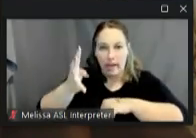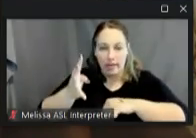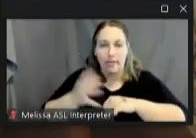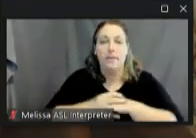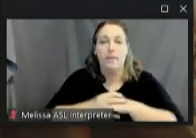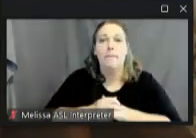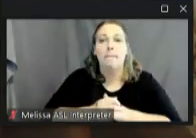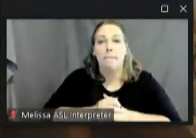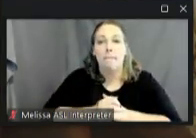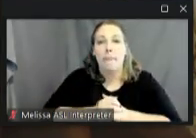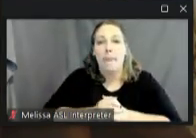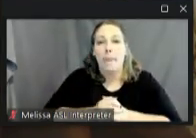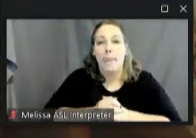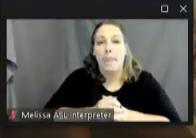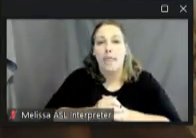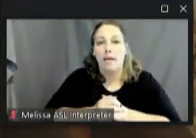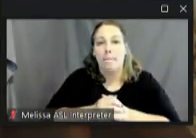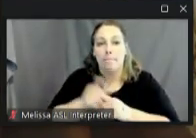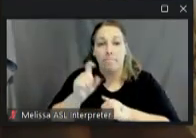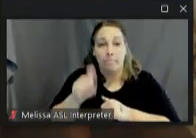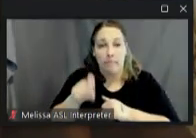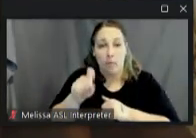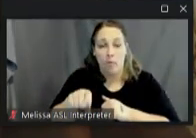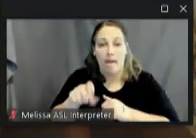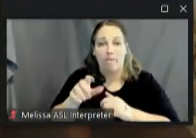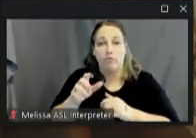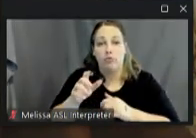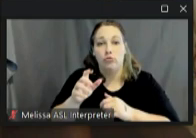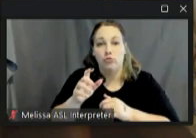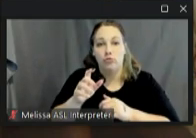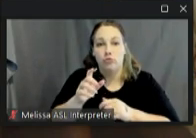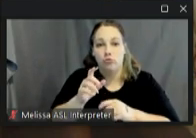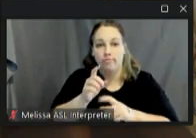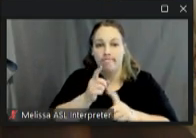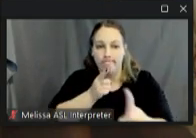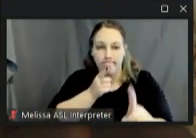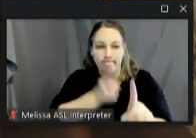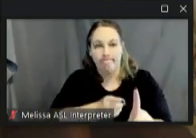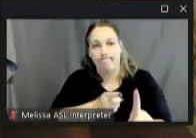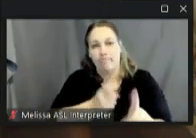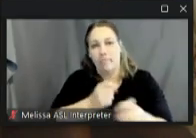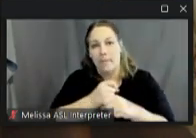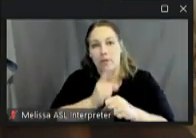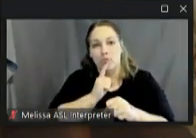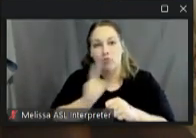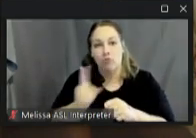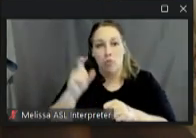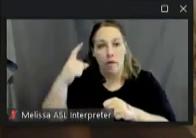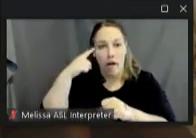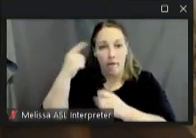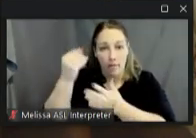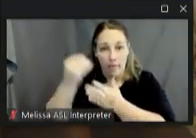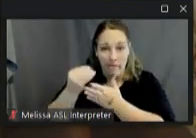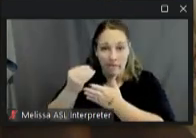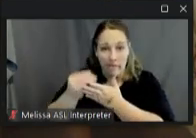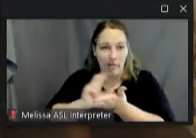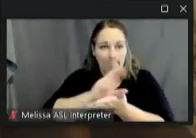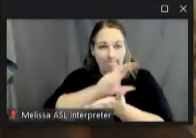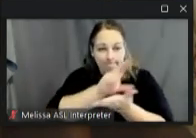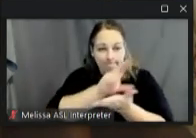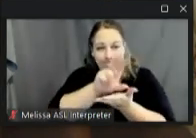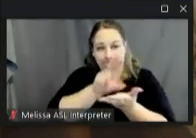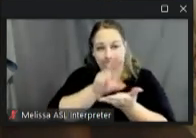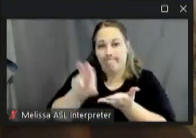Honduras, en cualquier área, no importa si esta es urbana o rural, enfatizando